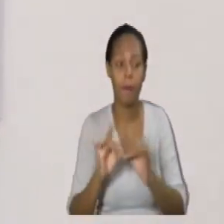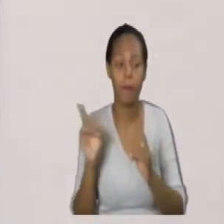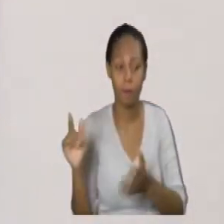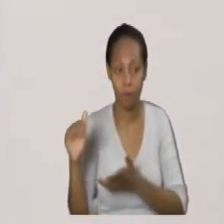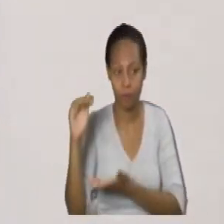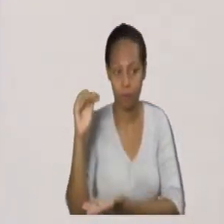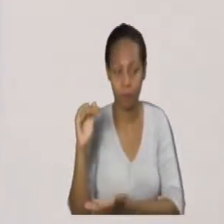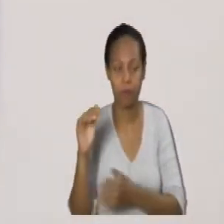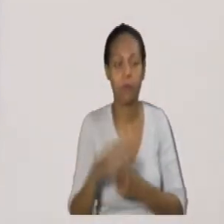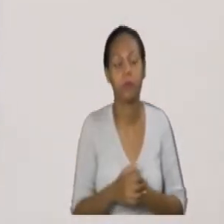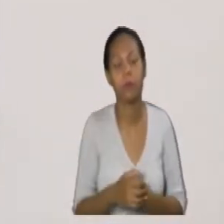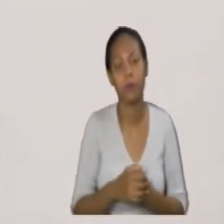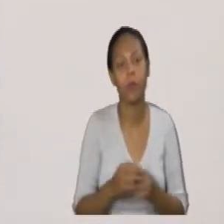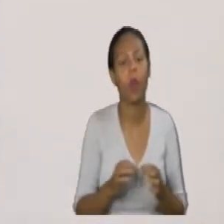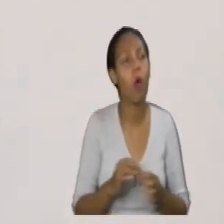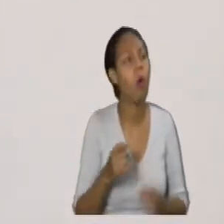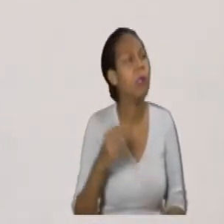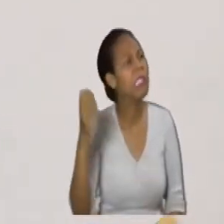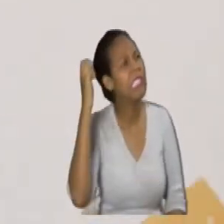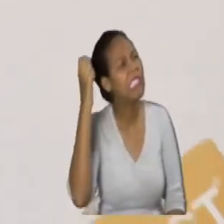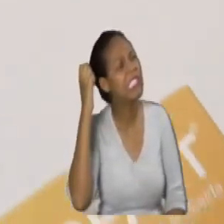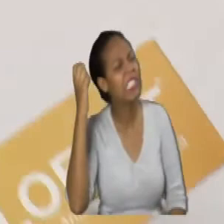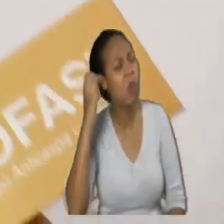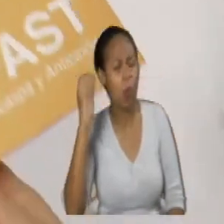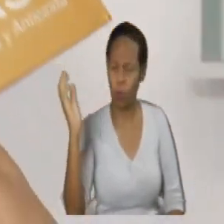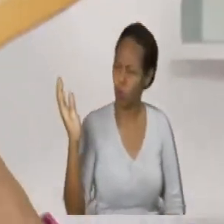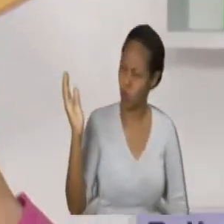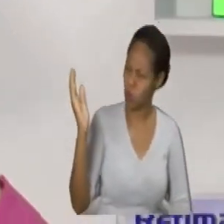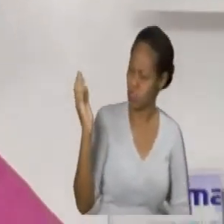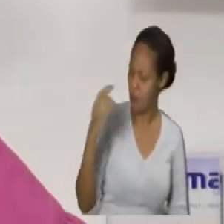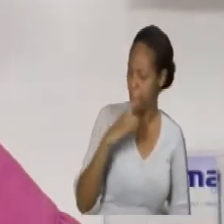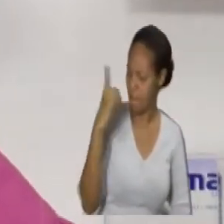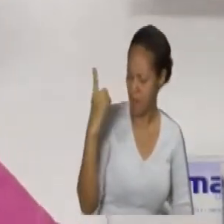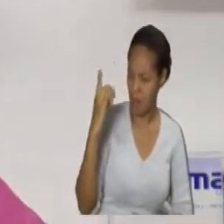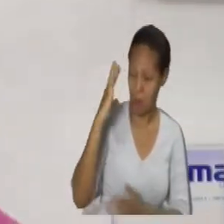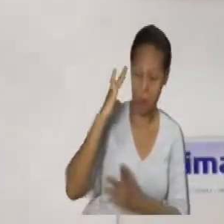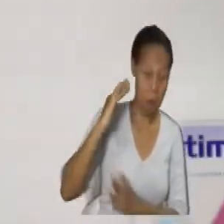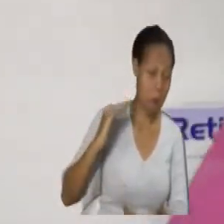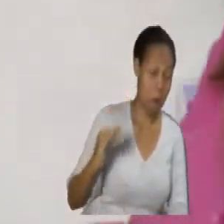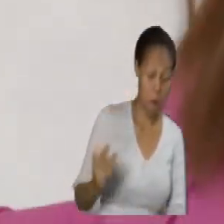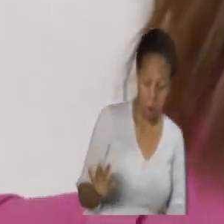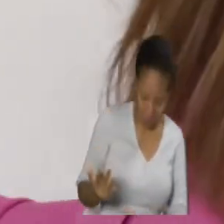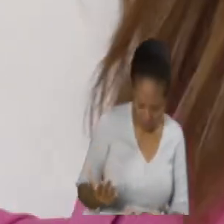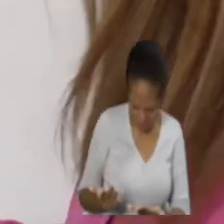es bastante suelta, le ofrecemos el Pilofaz champú ante caída.